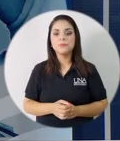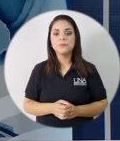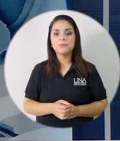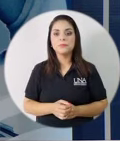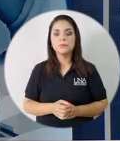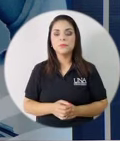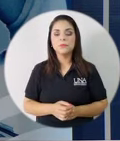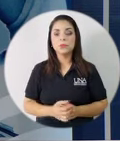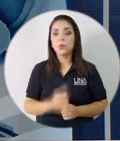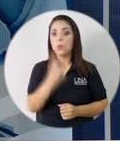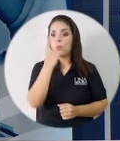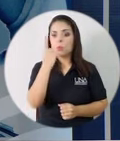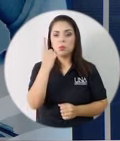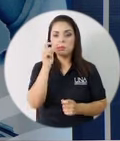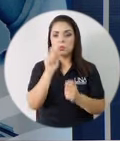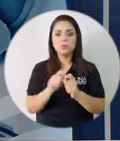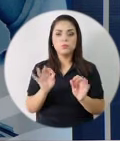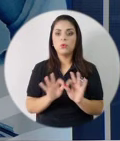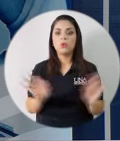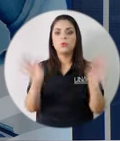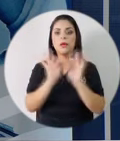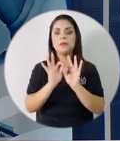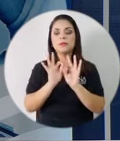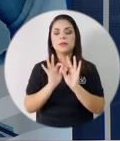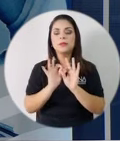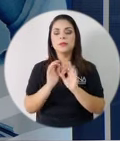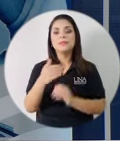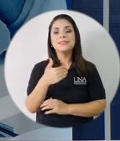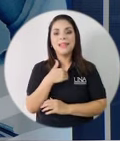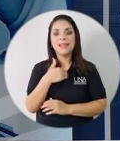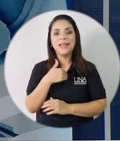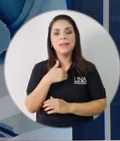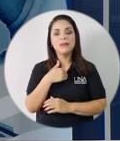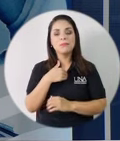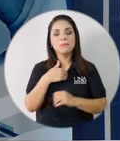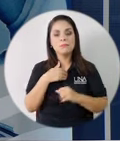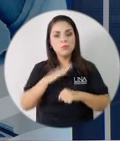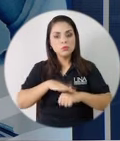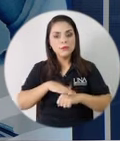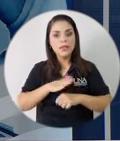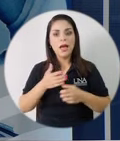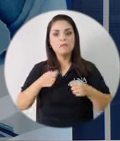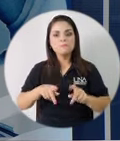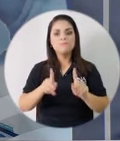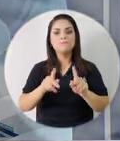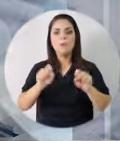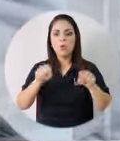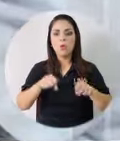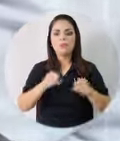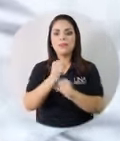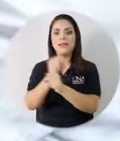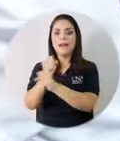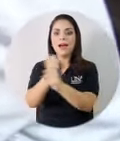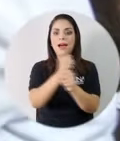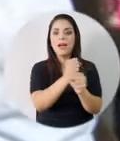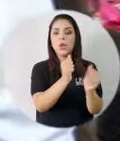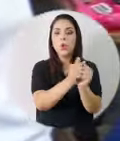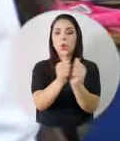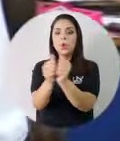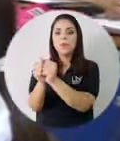Entonces, uno de los aspectos primordiales es precisamente tener la posibilidad de trabajar la